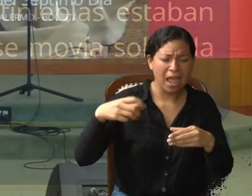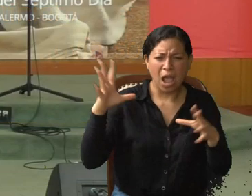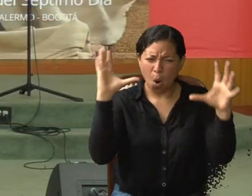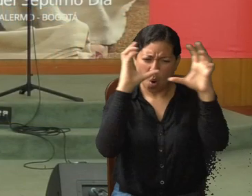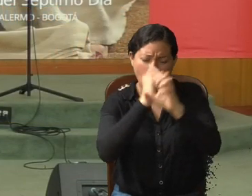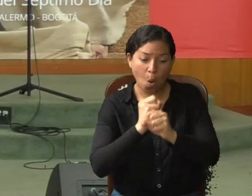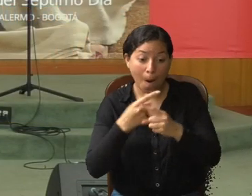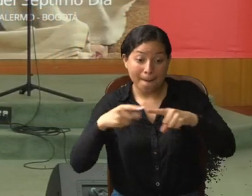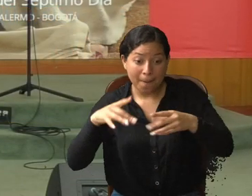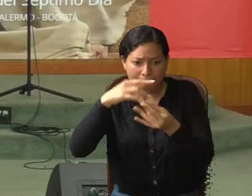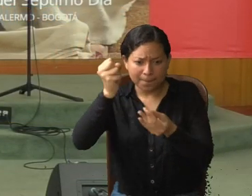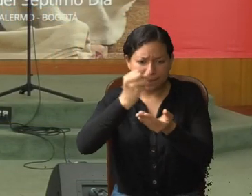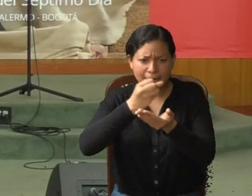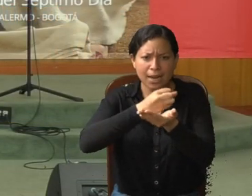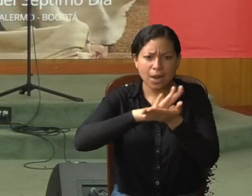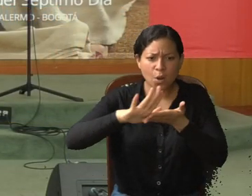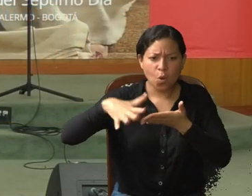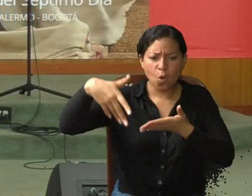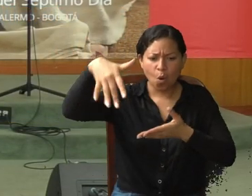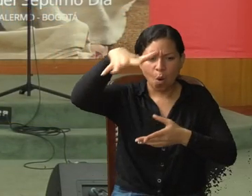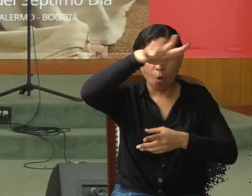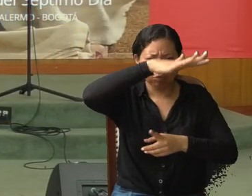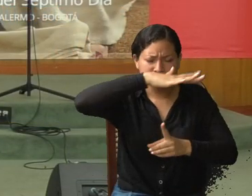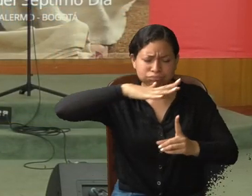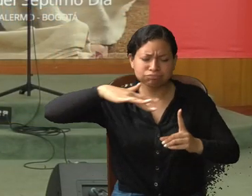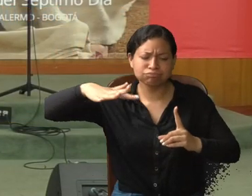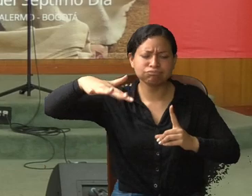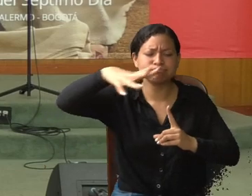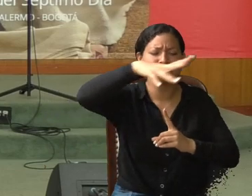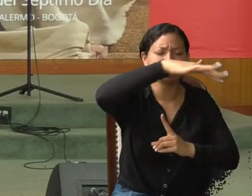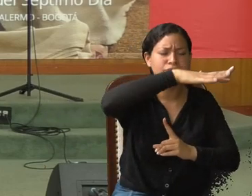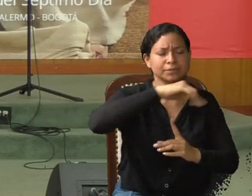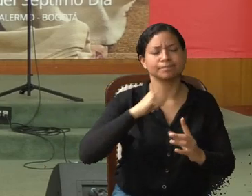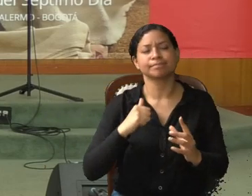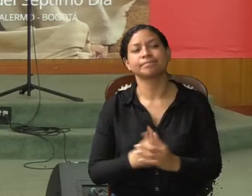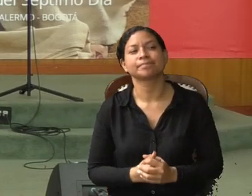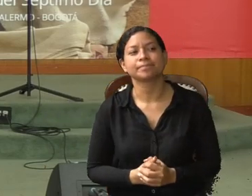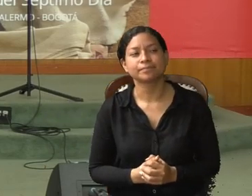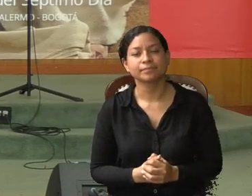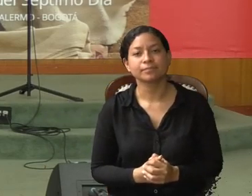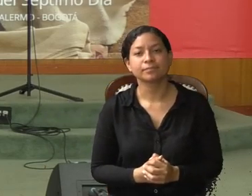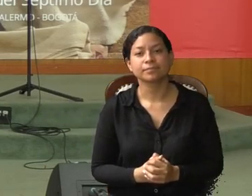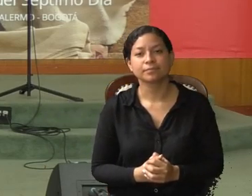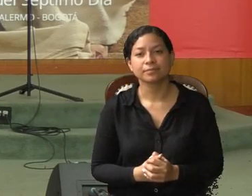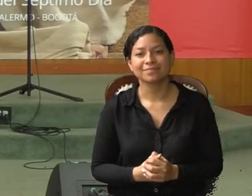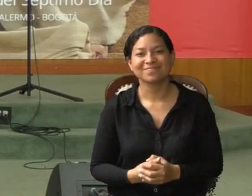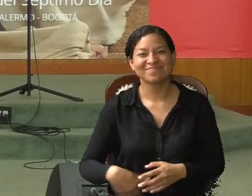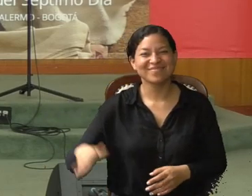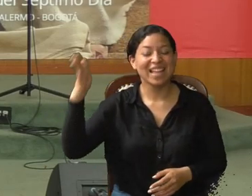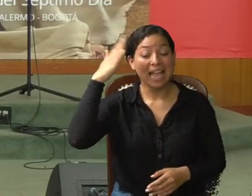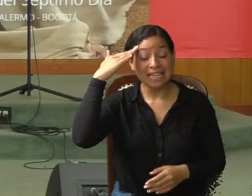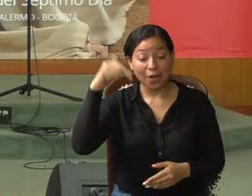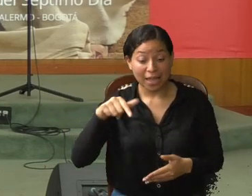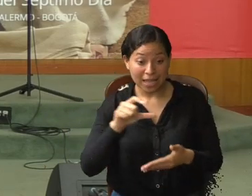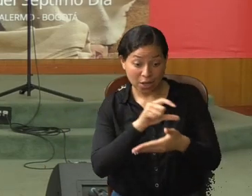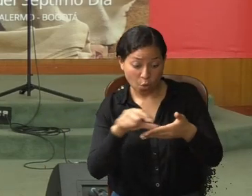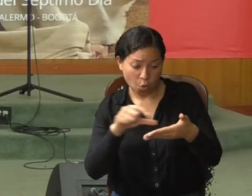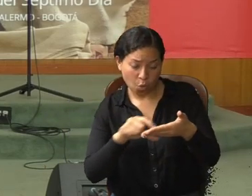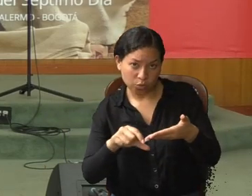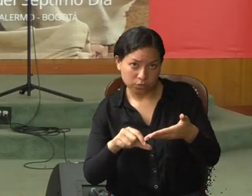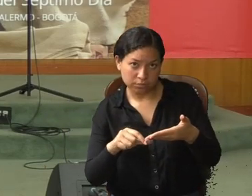Muy bien. ¿Saben que estos dos textos, voy a volverlos a leer? En el principio creó Dios los cielos y la